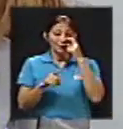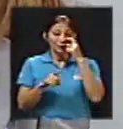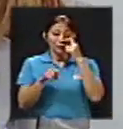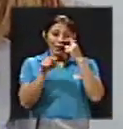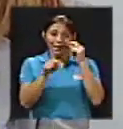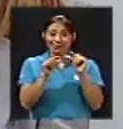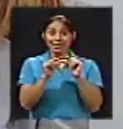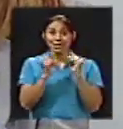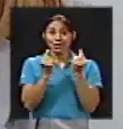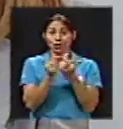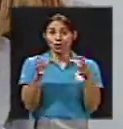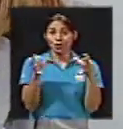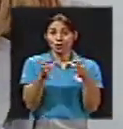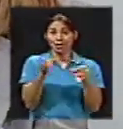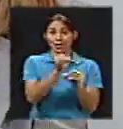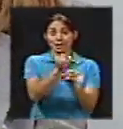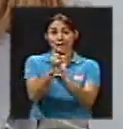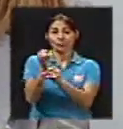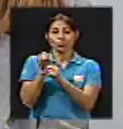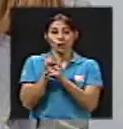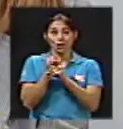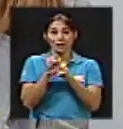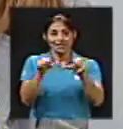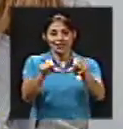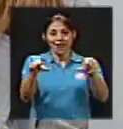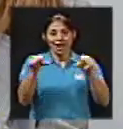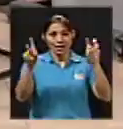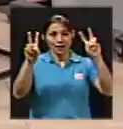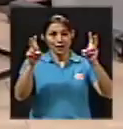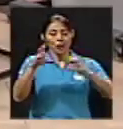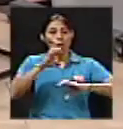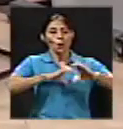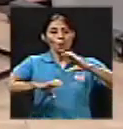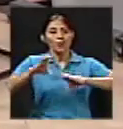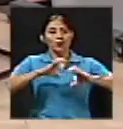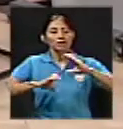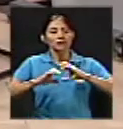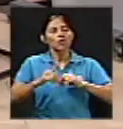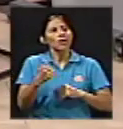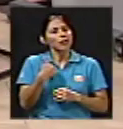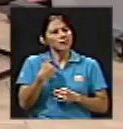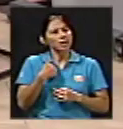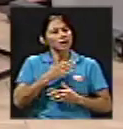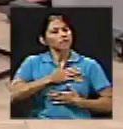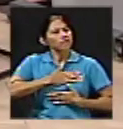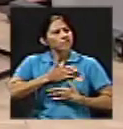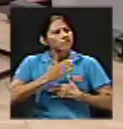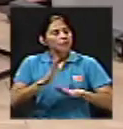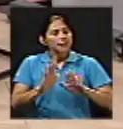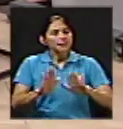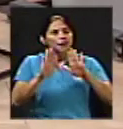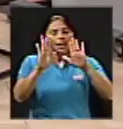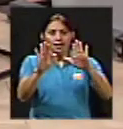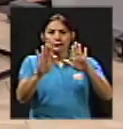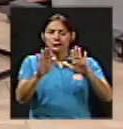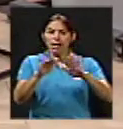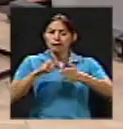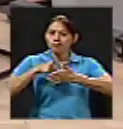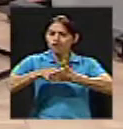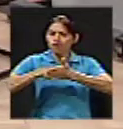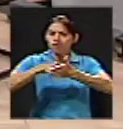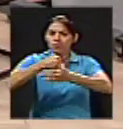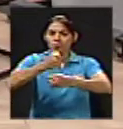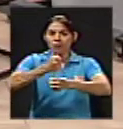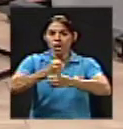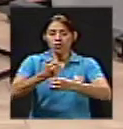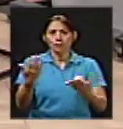instituciones del sector de comercio, yo creo que tienen una vocación de excelencia y una gran mística de trabajo. Y